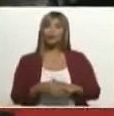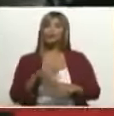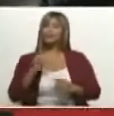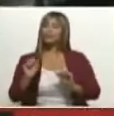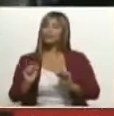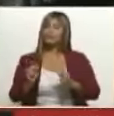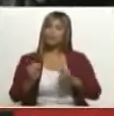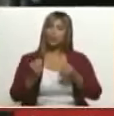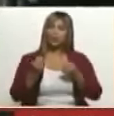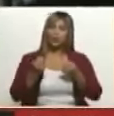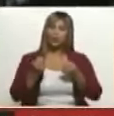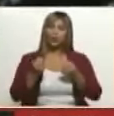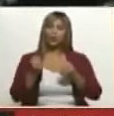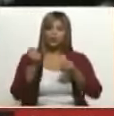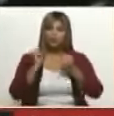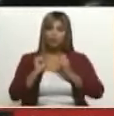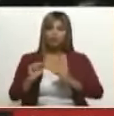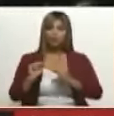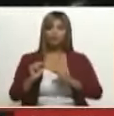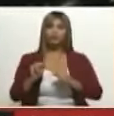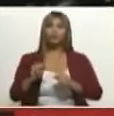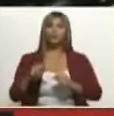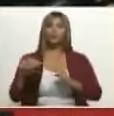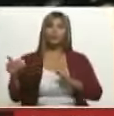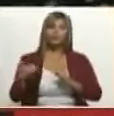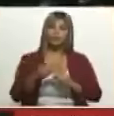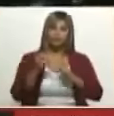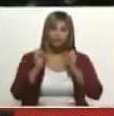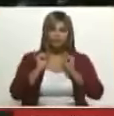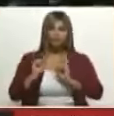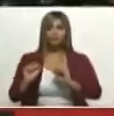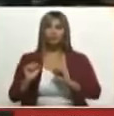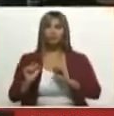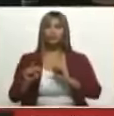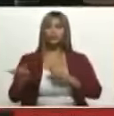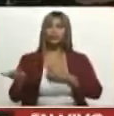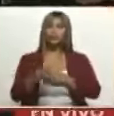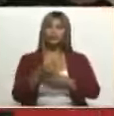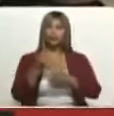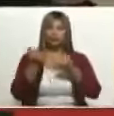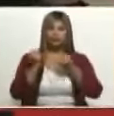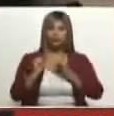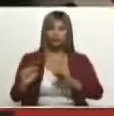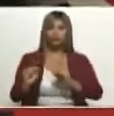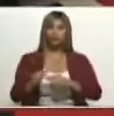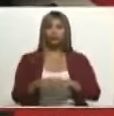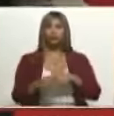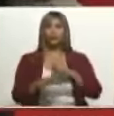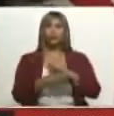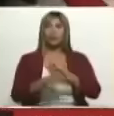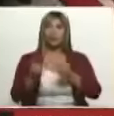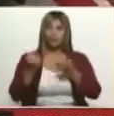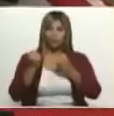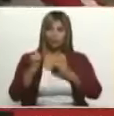bloqueo, de asedio, de ataque, de traiciones, de fraude